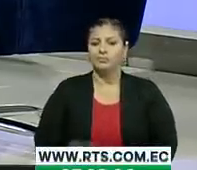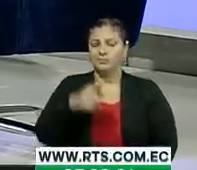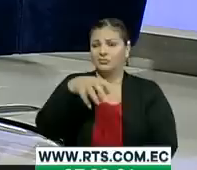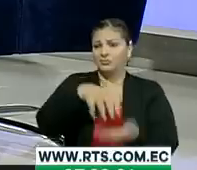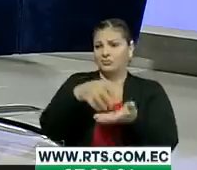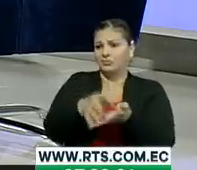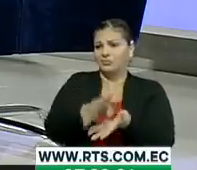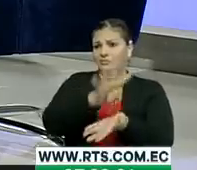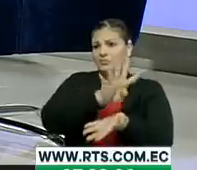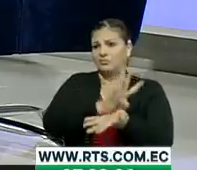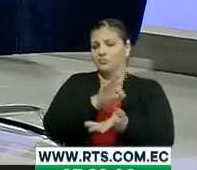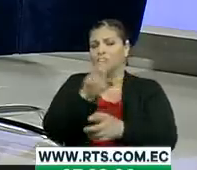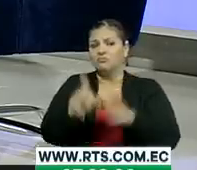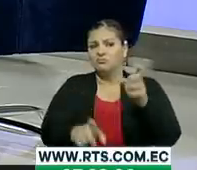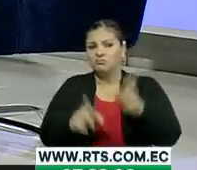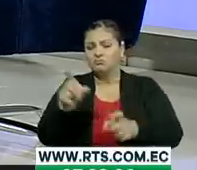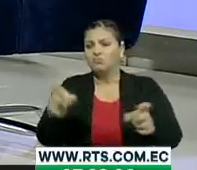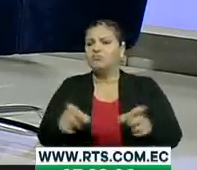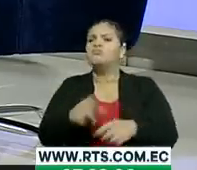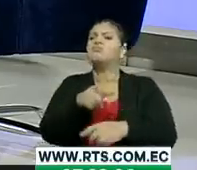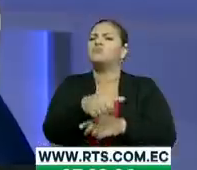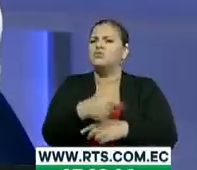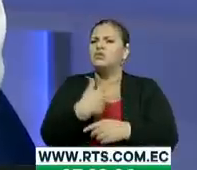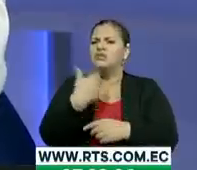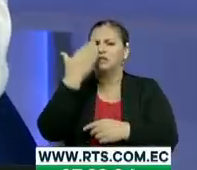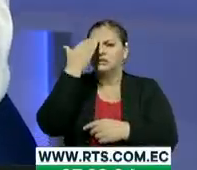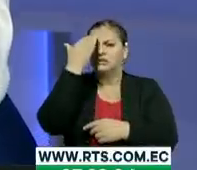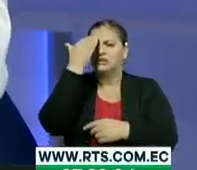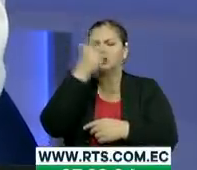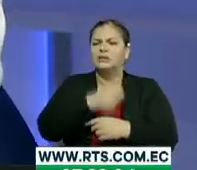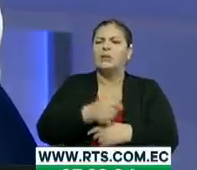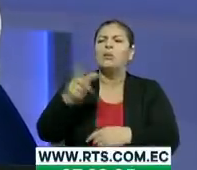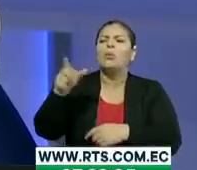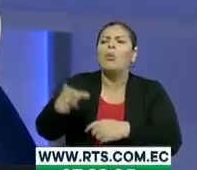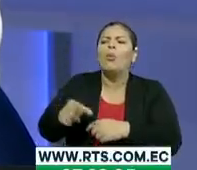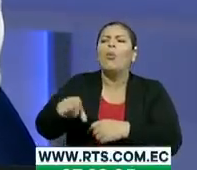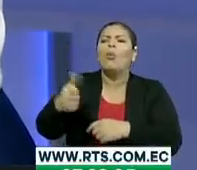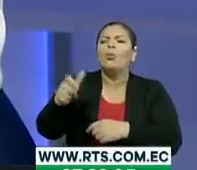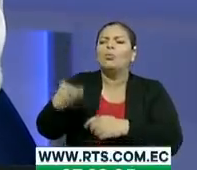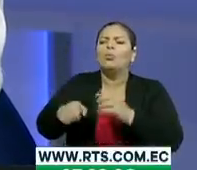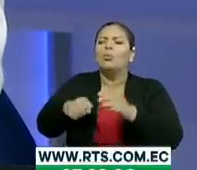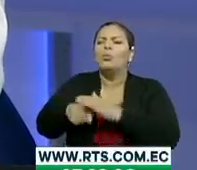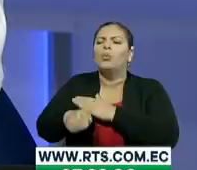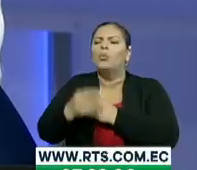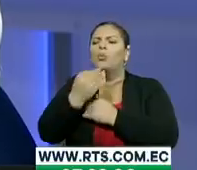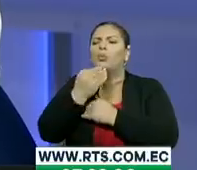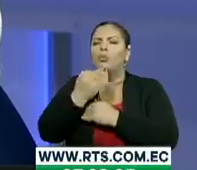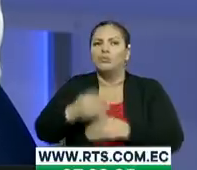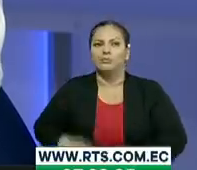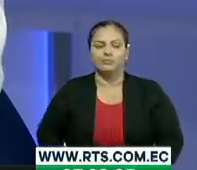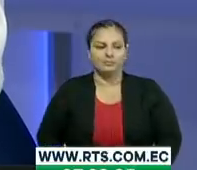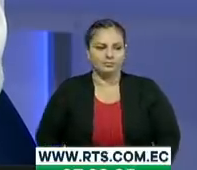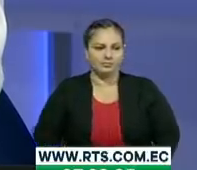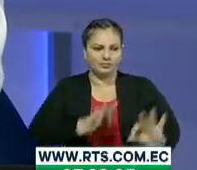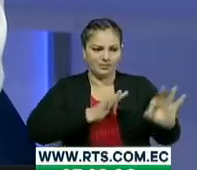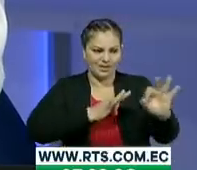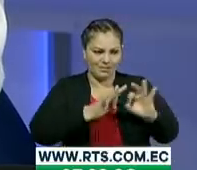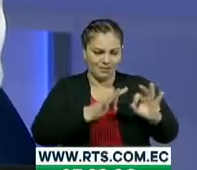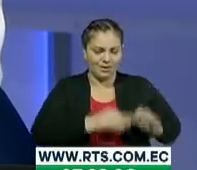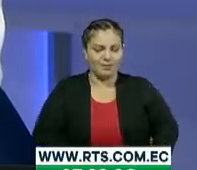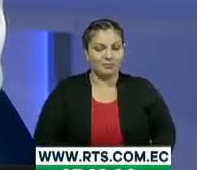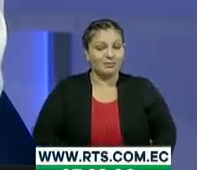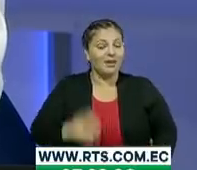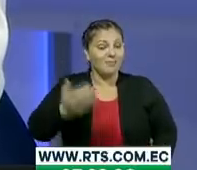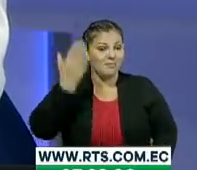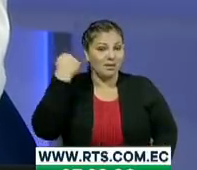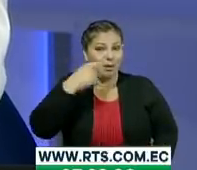esclarecer este escandaloso crimen? Yo creo que el del perito va a ser trascendente porque él escribió una tercera parte donde está todo